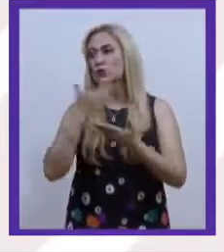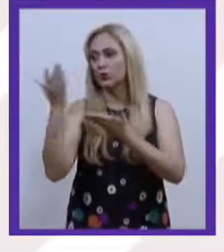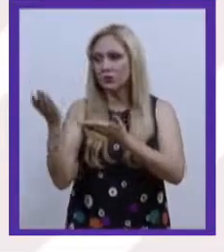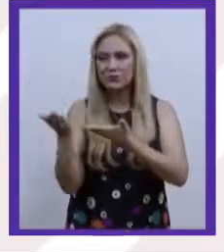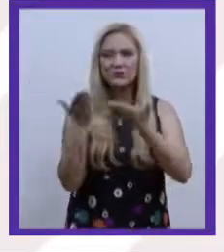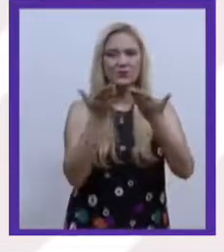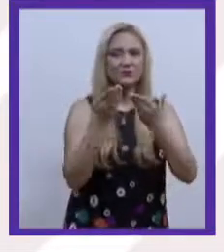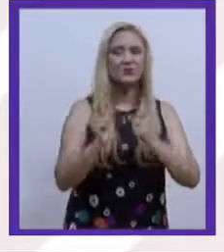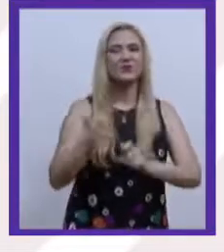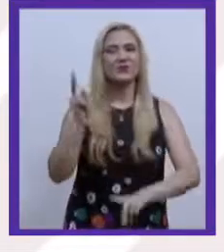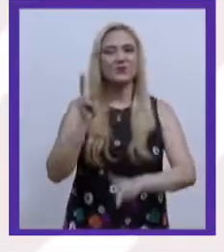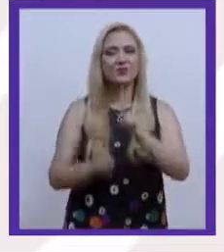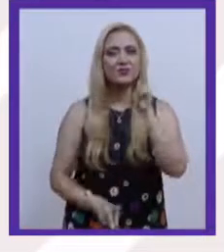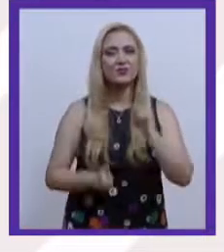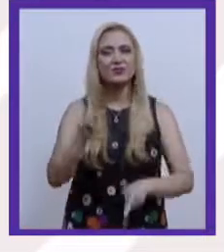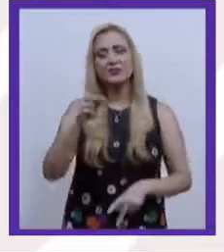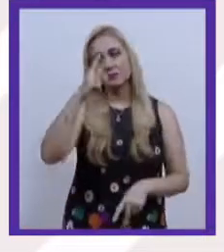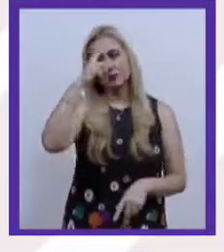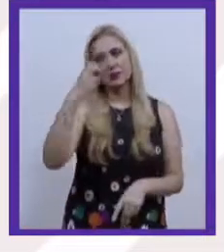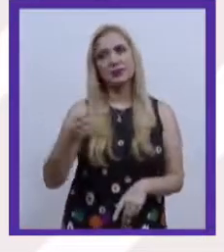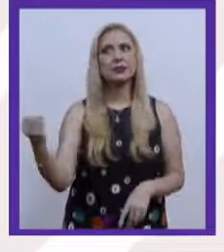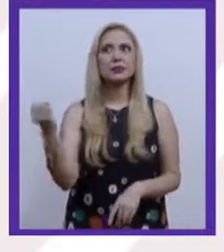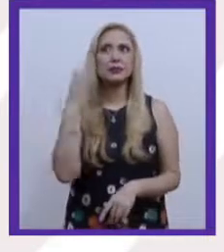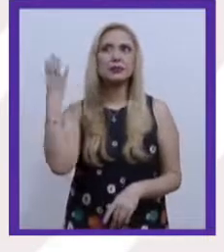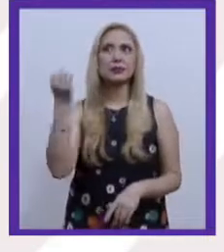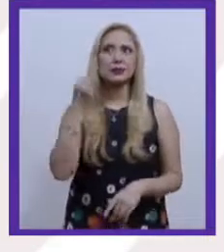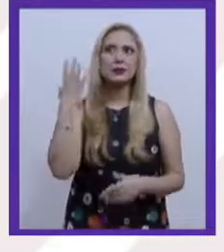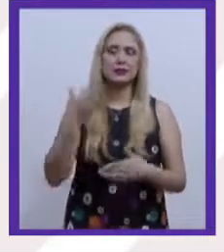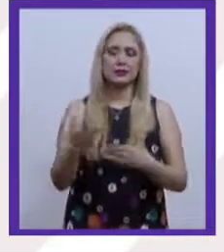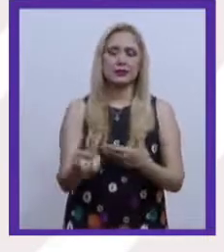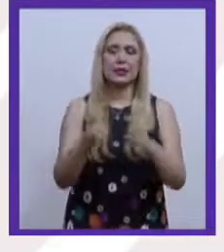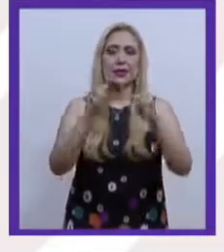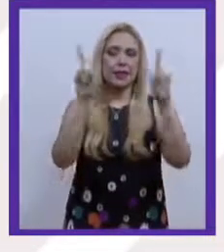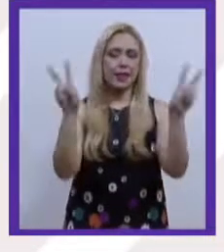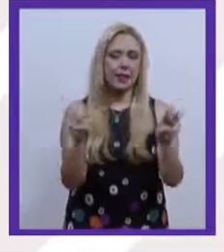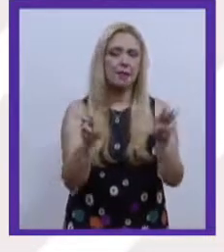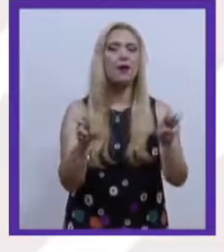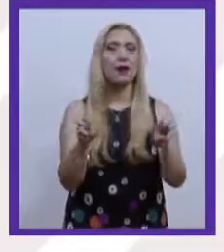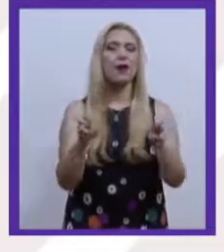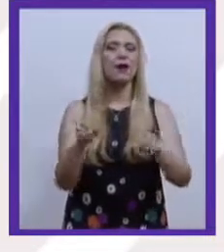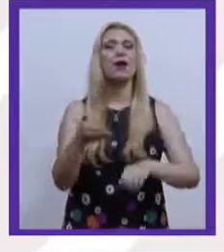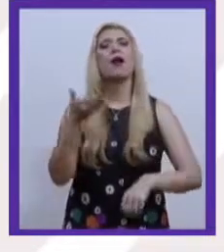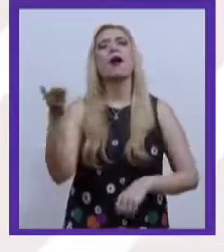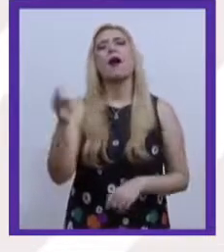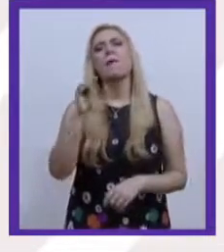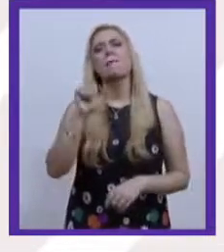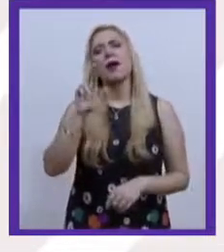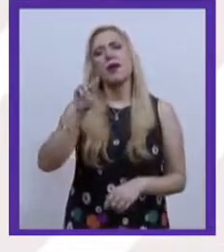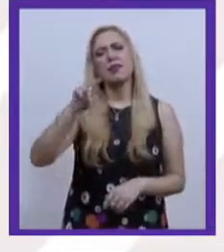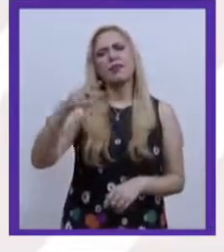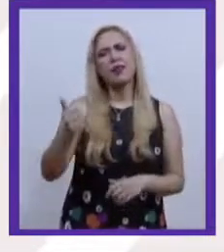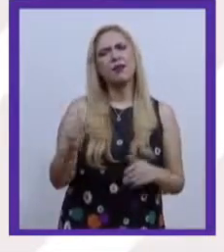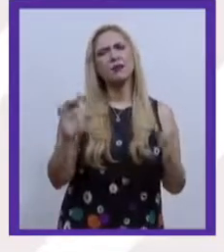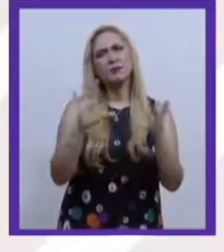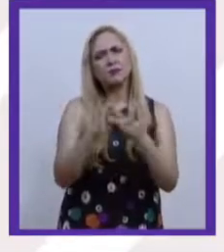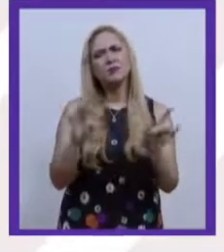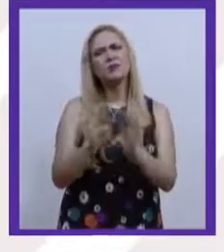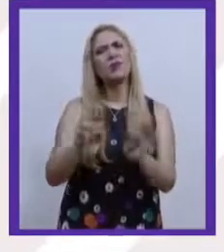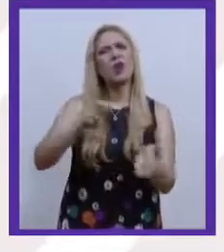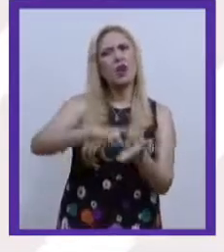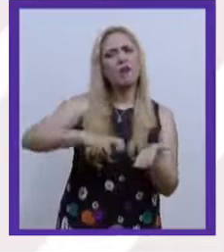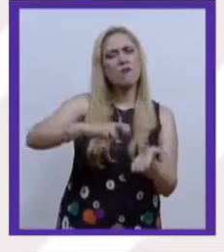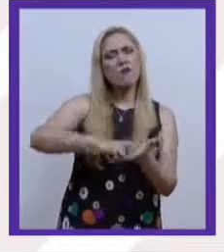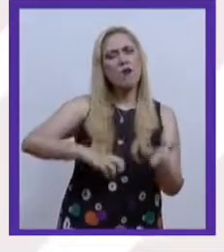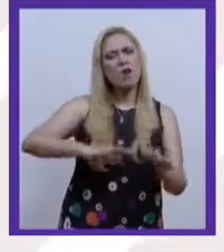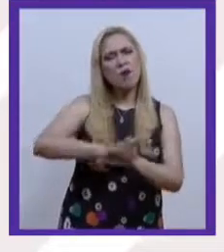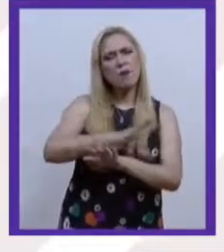este programa, parte de este simposio. Y pues justo me gustaría empezar con Marta, hablando sobre esta reforma de cuidados,